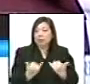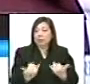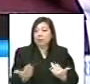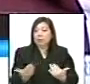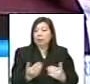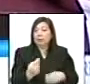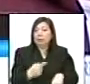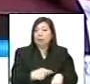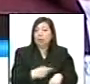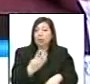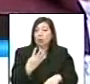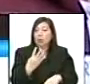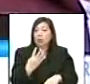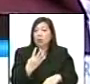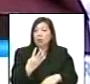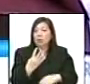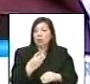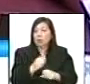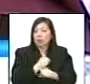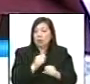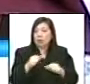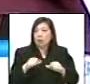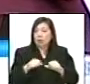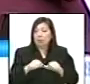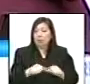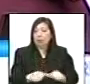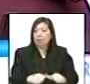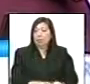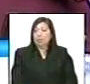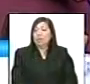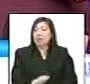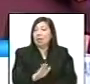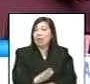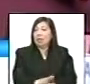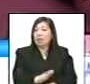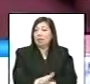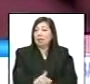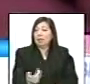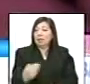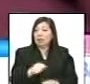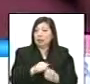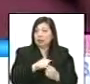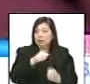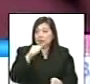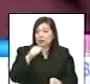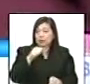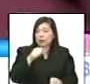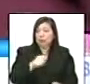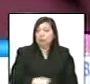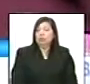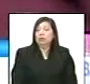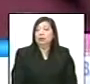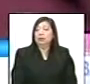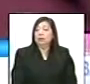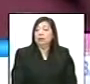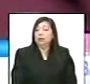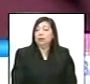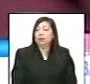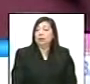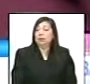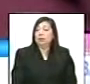a las 4, no, permanente va a ser en la mañana, pero en la tarde están citando al levantamiento de inmunidad y eso, Presidenta, en todo